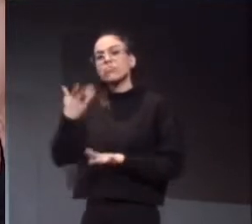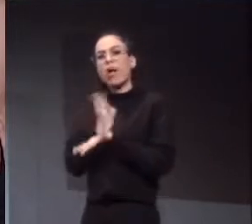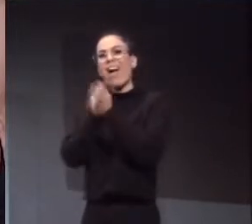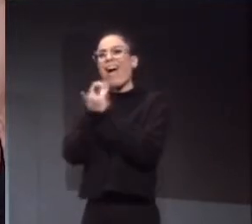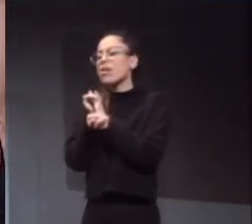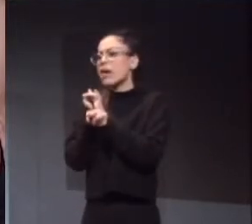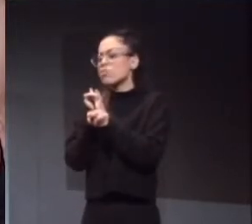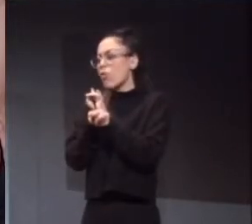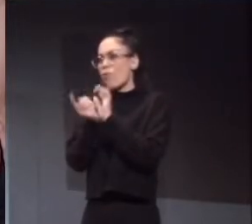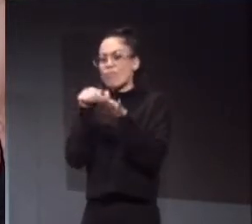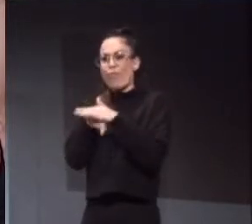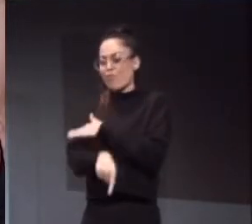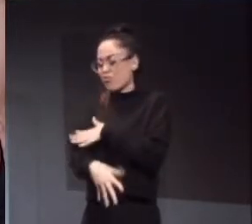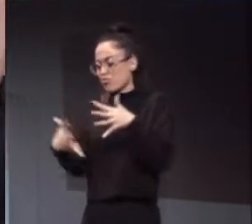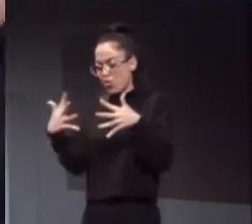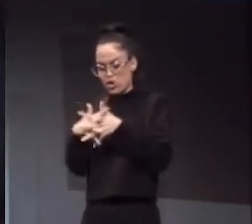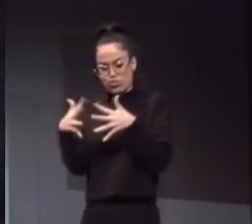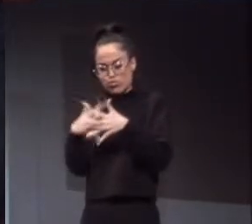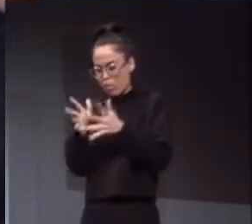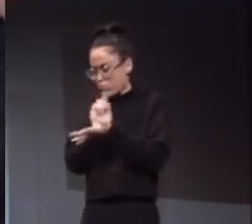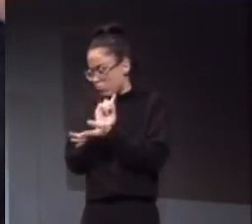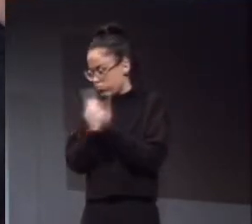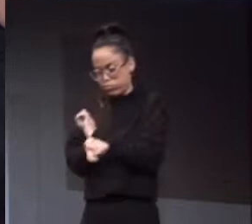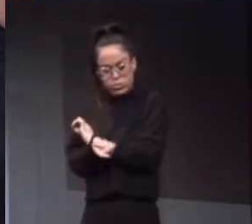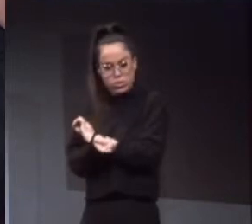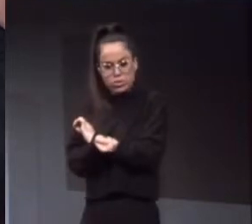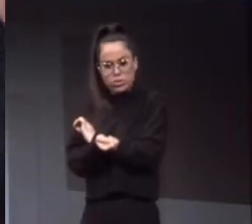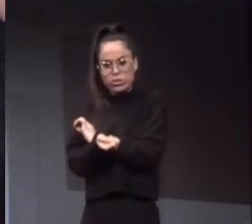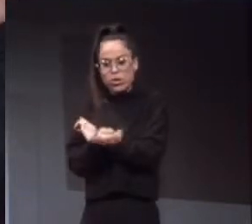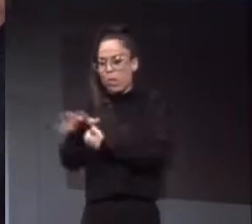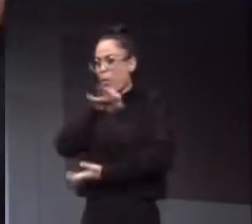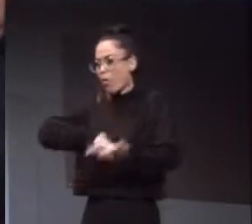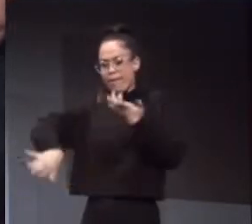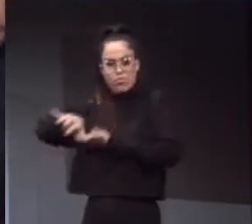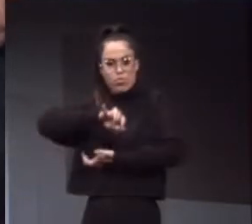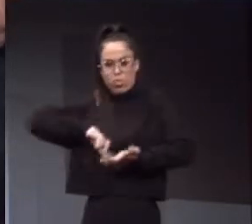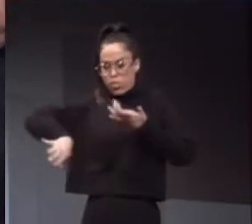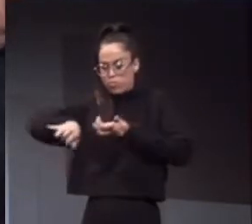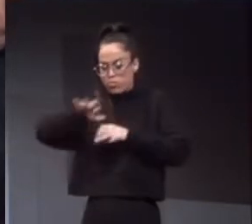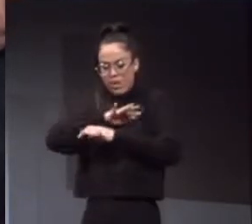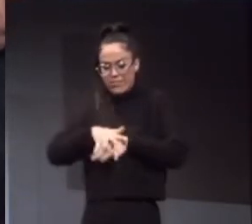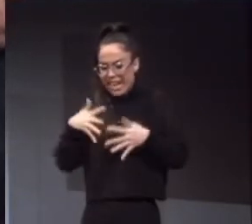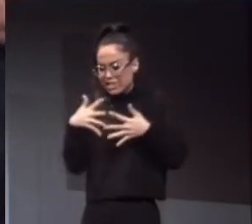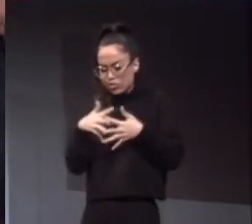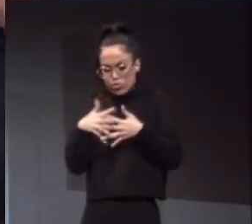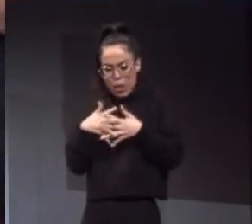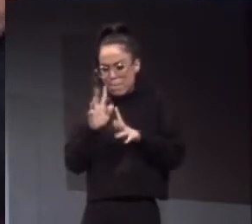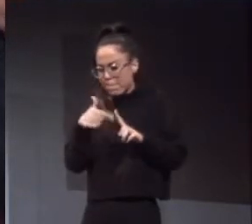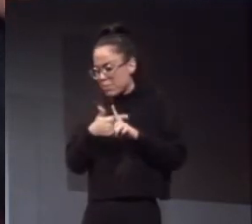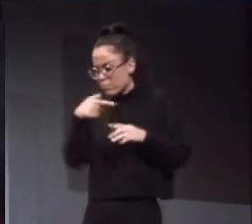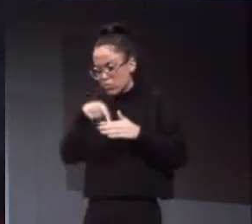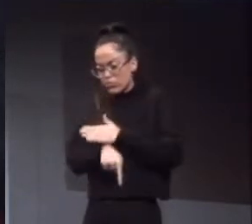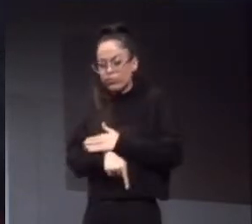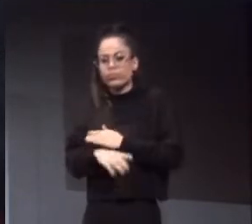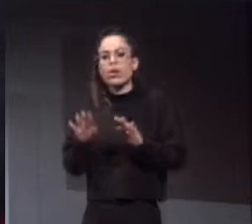estructural revolucionario en el sentido de estructural y profundo en un primer